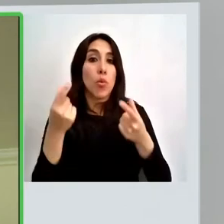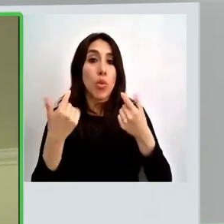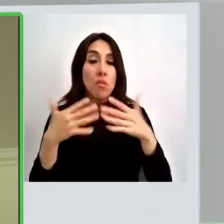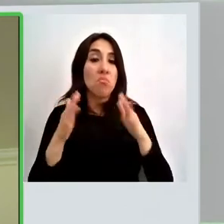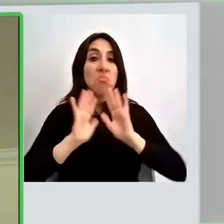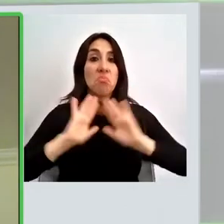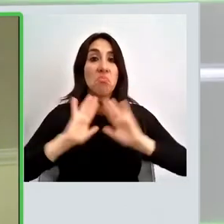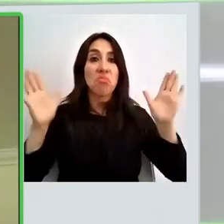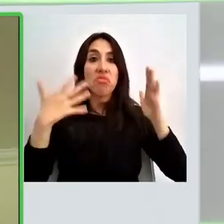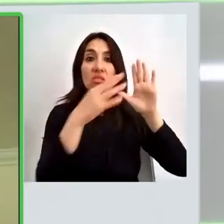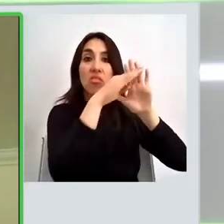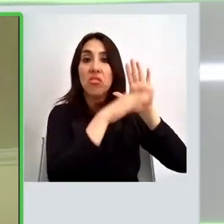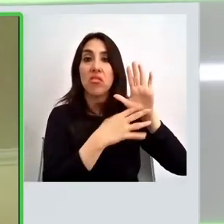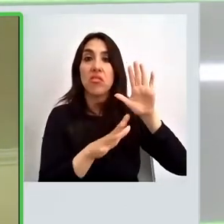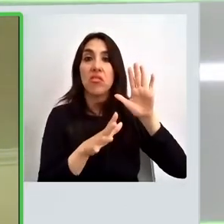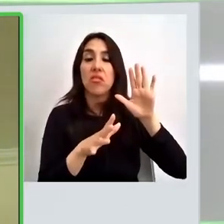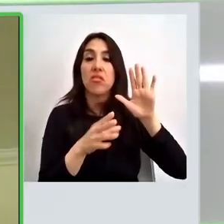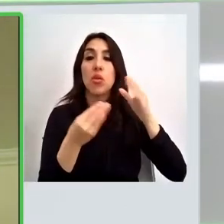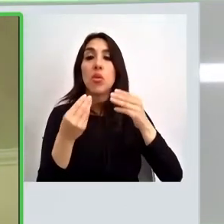educar